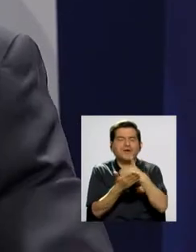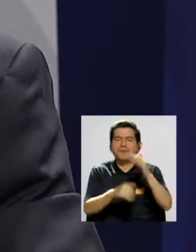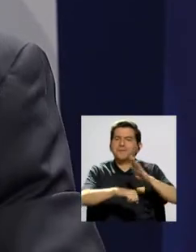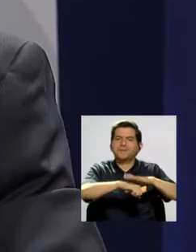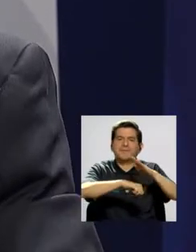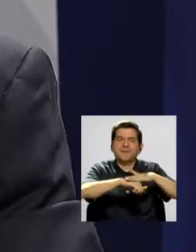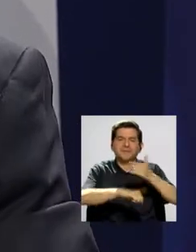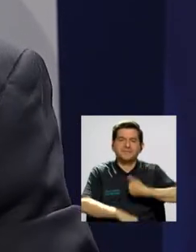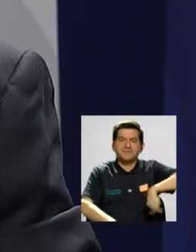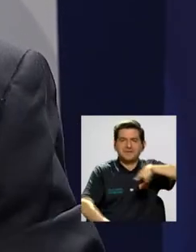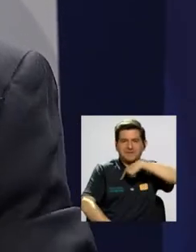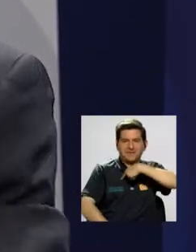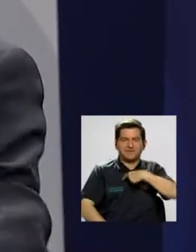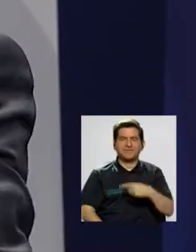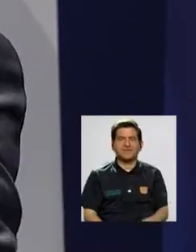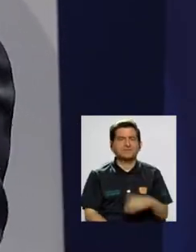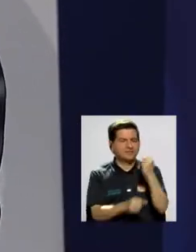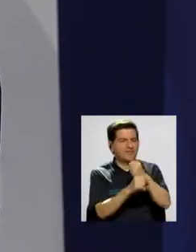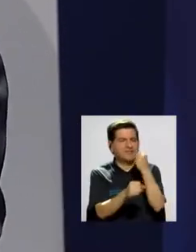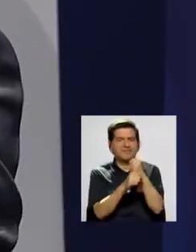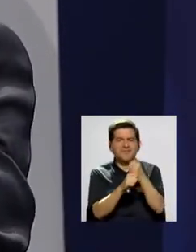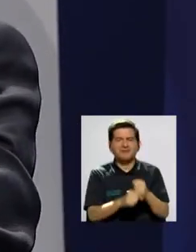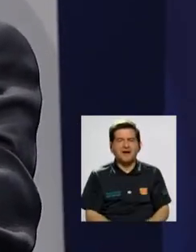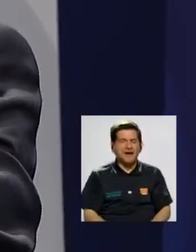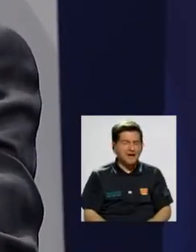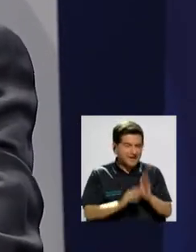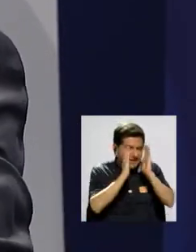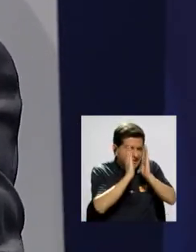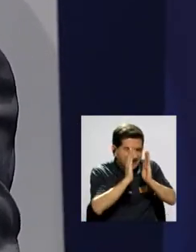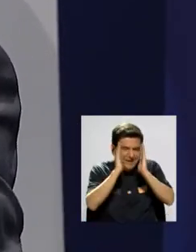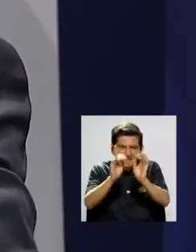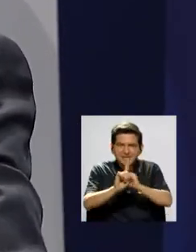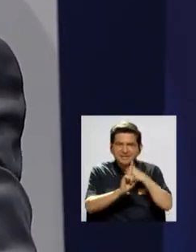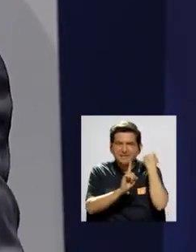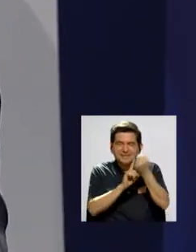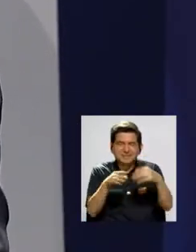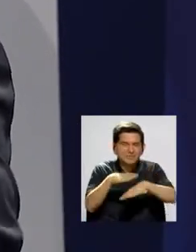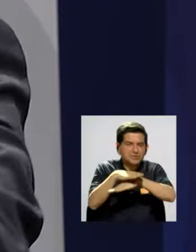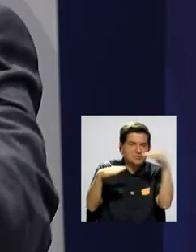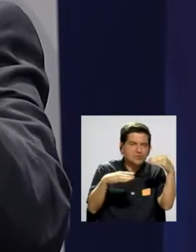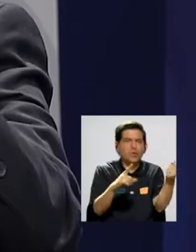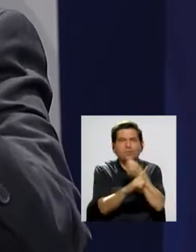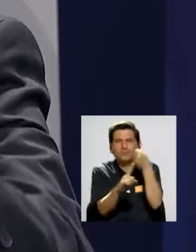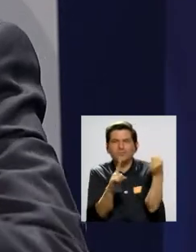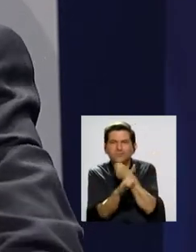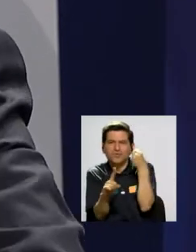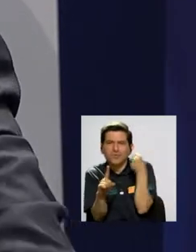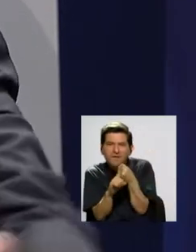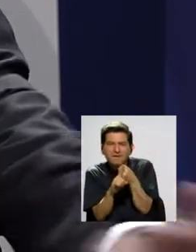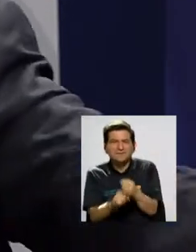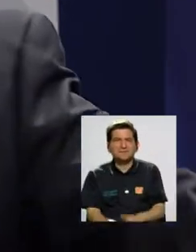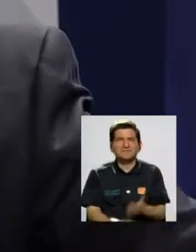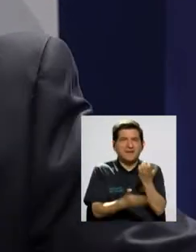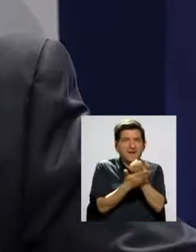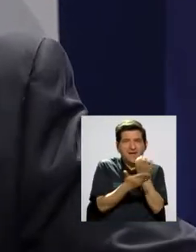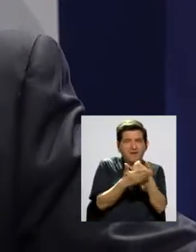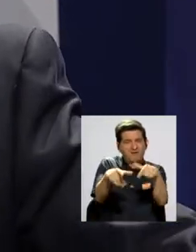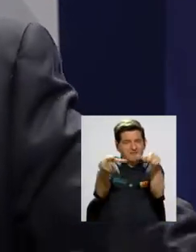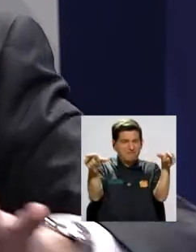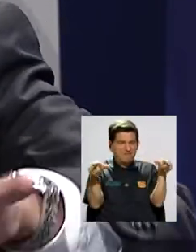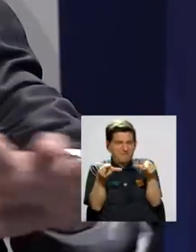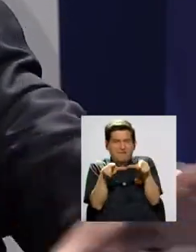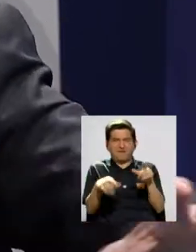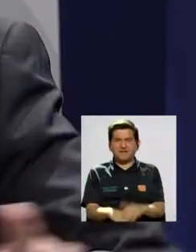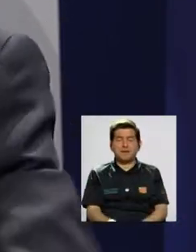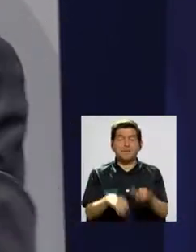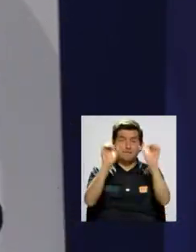permitan efectivamente trabajar más fino en las situaciones de exclusión, de violencia, de las economías locales, de